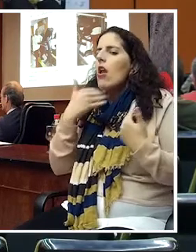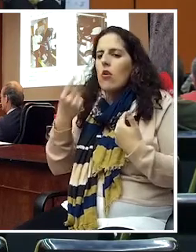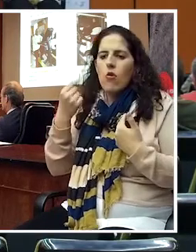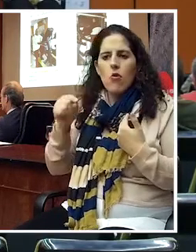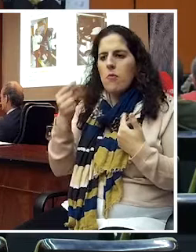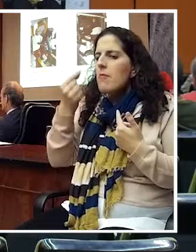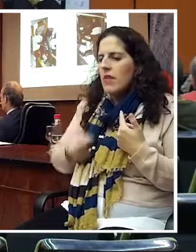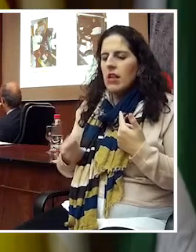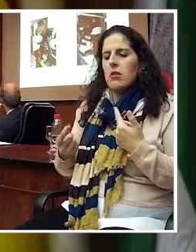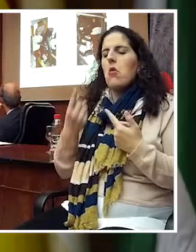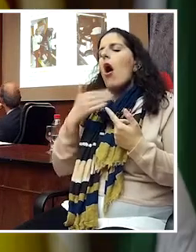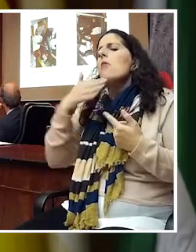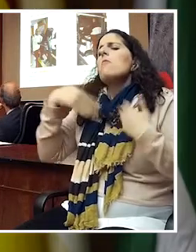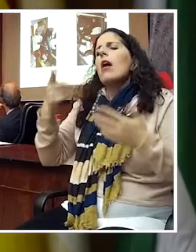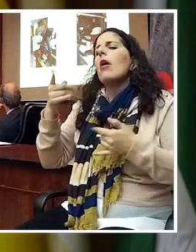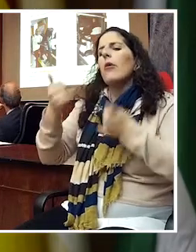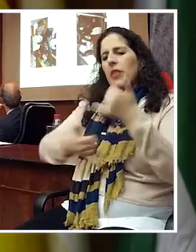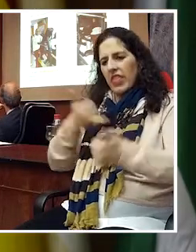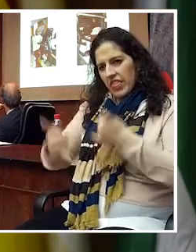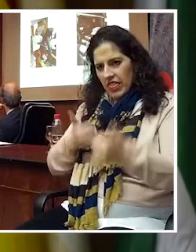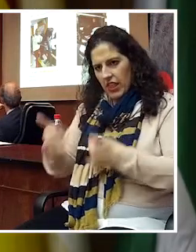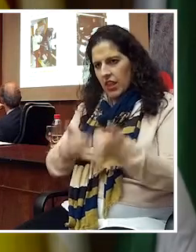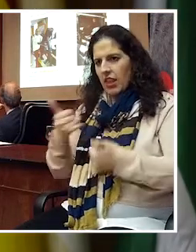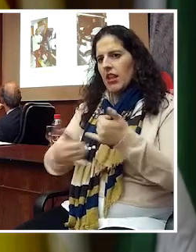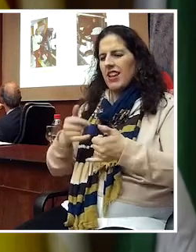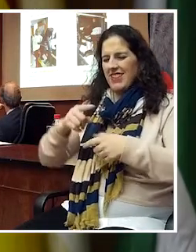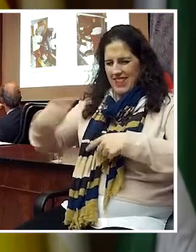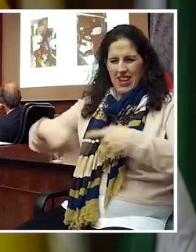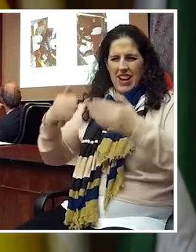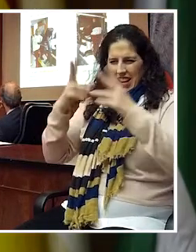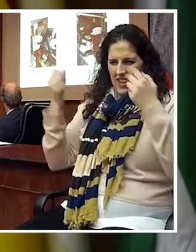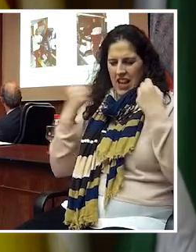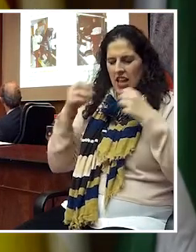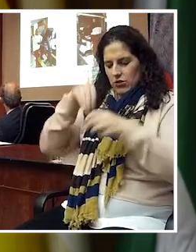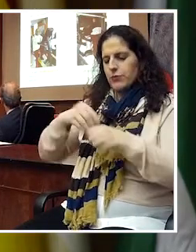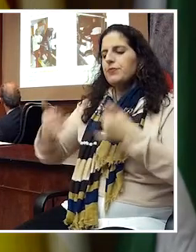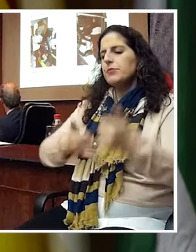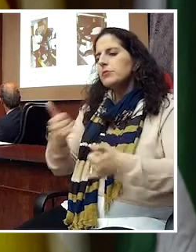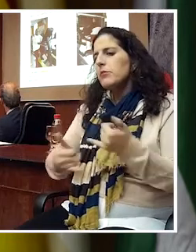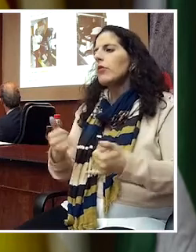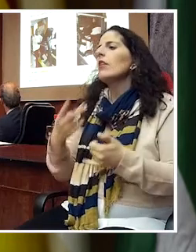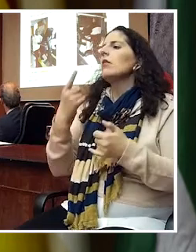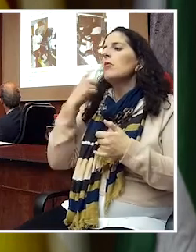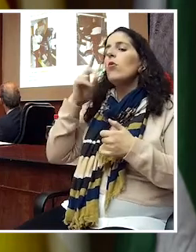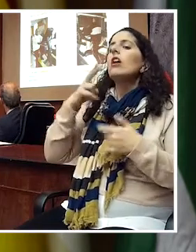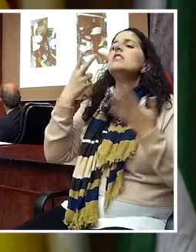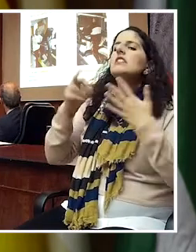minutos de bicicleta estática con una frecuencia objetivo de 130 latidos por minuto.